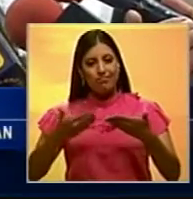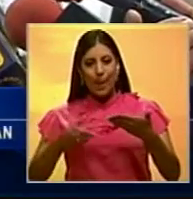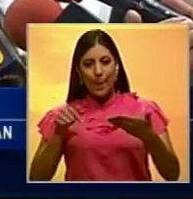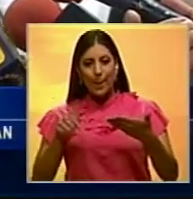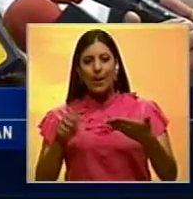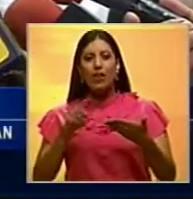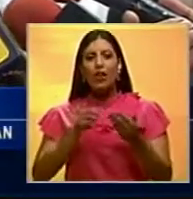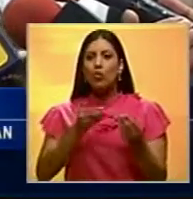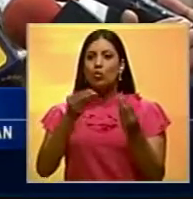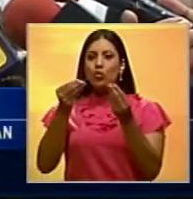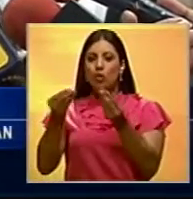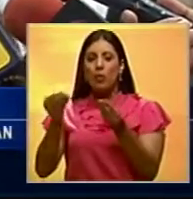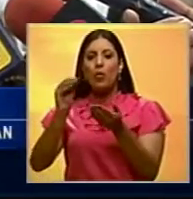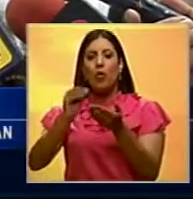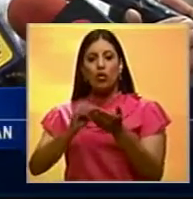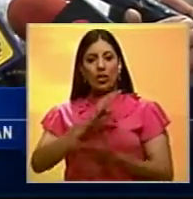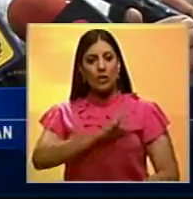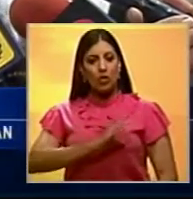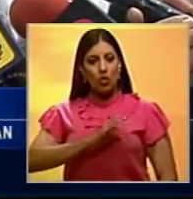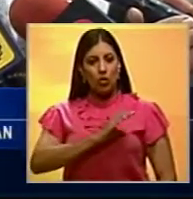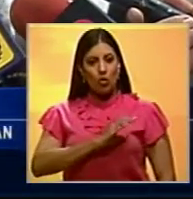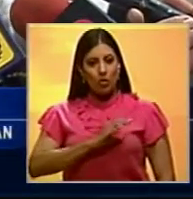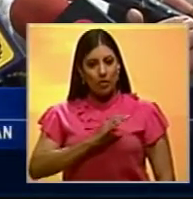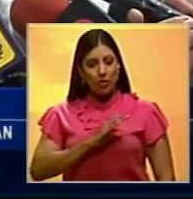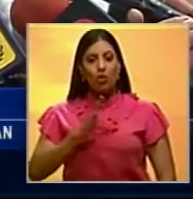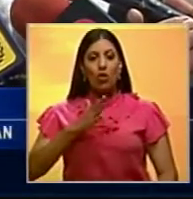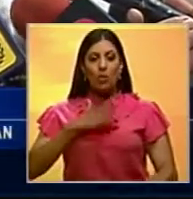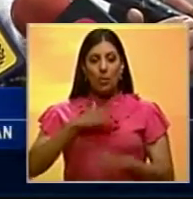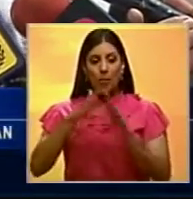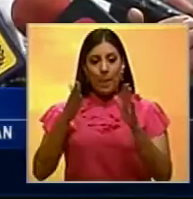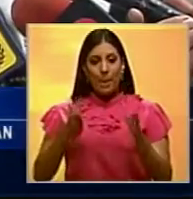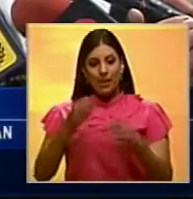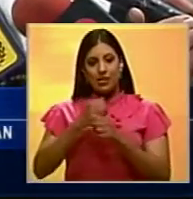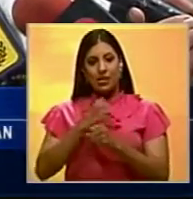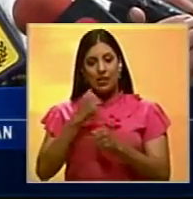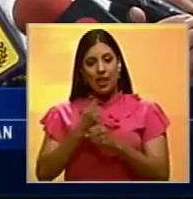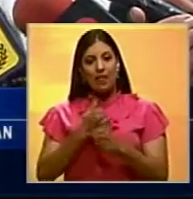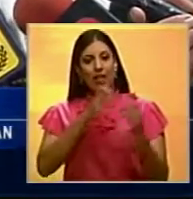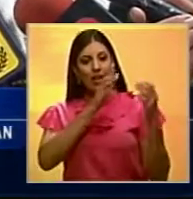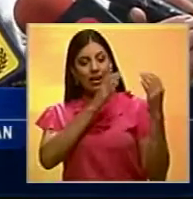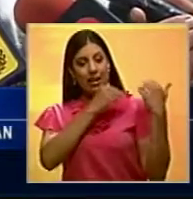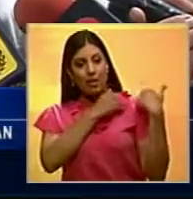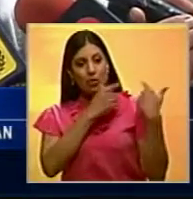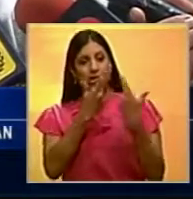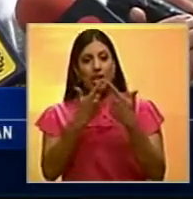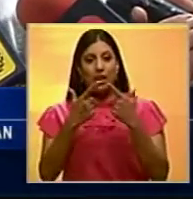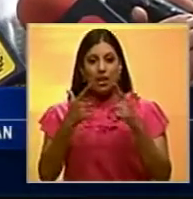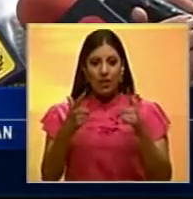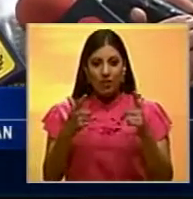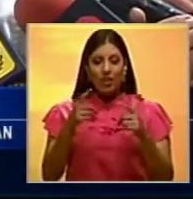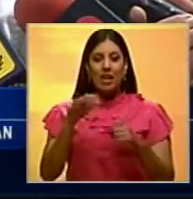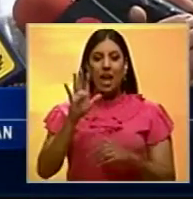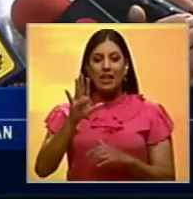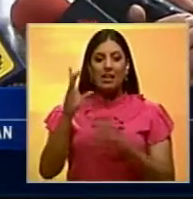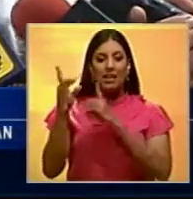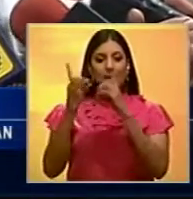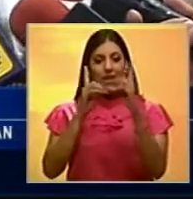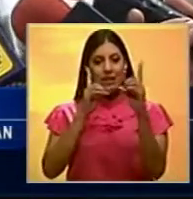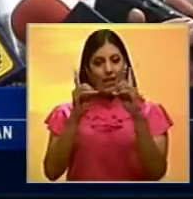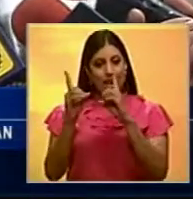sean remitidos a la comisión, a la mesa de trabajo que se encarga del tema de las libertades en el marco del